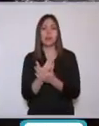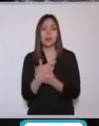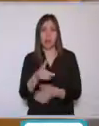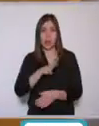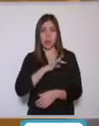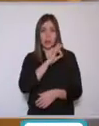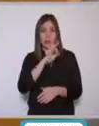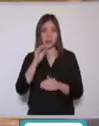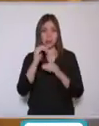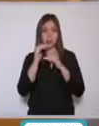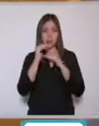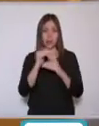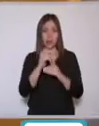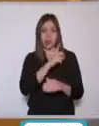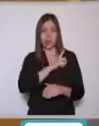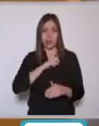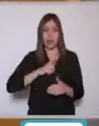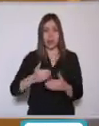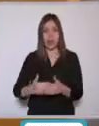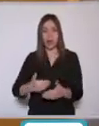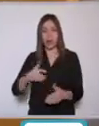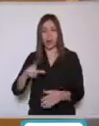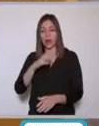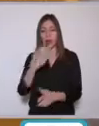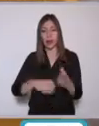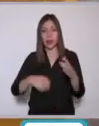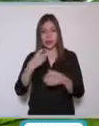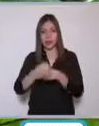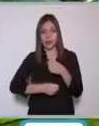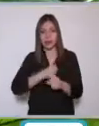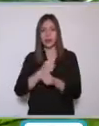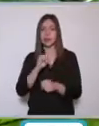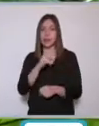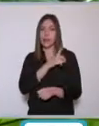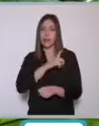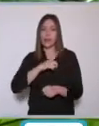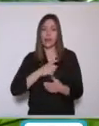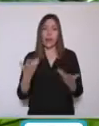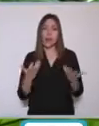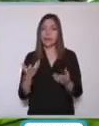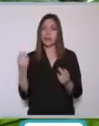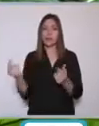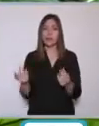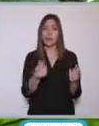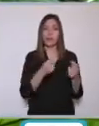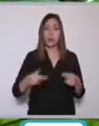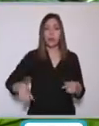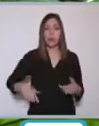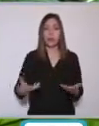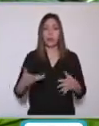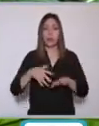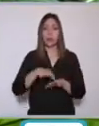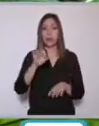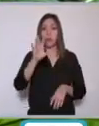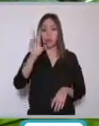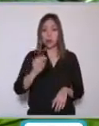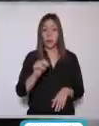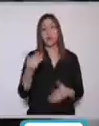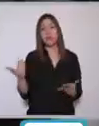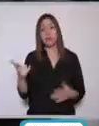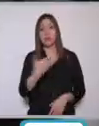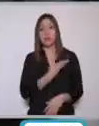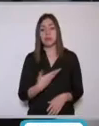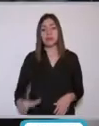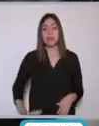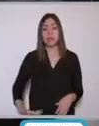límite para esto? O sea, ¿tiene Sí. que ser antes de que termine el año? Se tiene que conformar gobierno, si no, el presidente de Alemania puede decidir